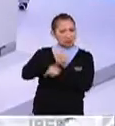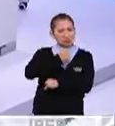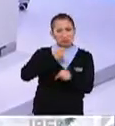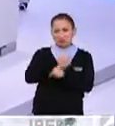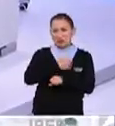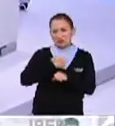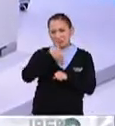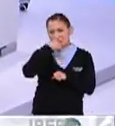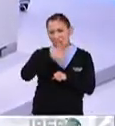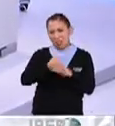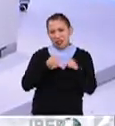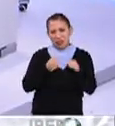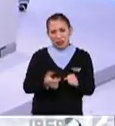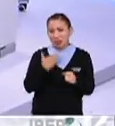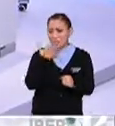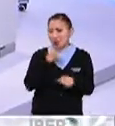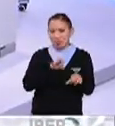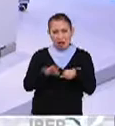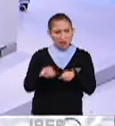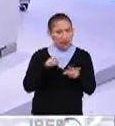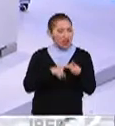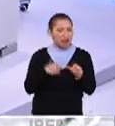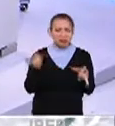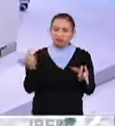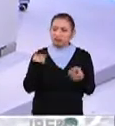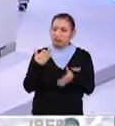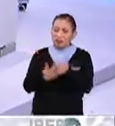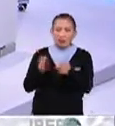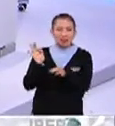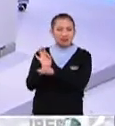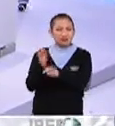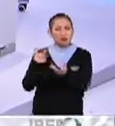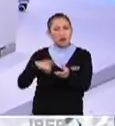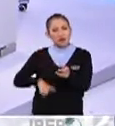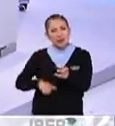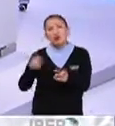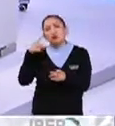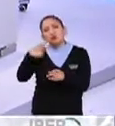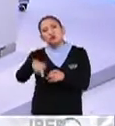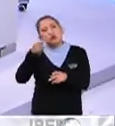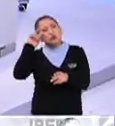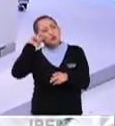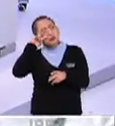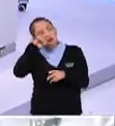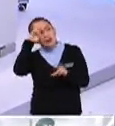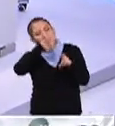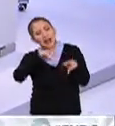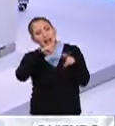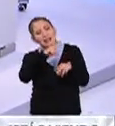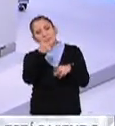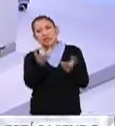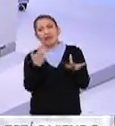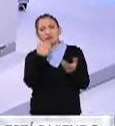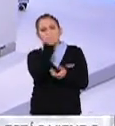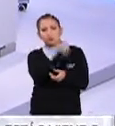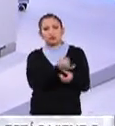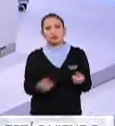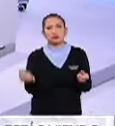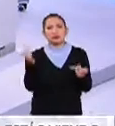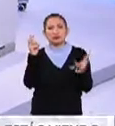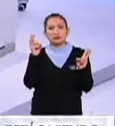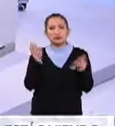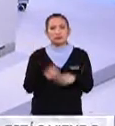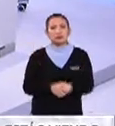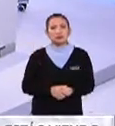violencia, sin empleo, en fin, también mucha vulnerabilidad. ¿Cómo poder analizar desde tu trinchera, con esta gran expertise que tú tienes en este tipo